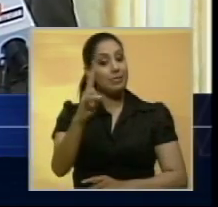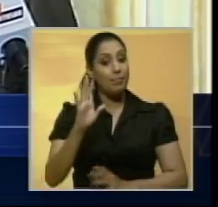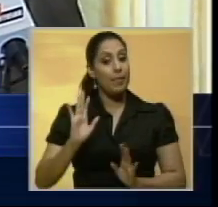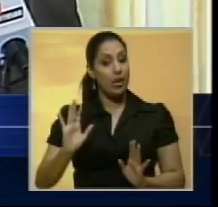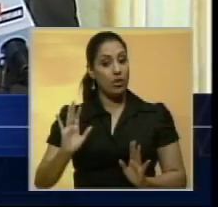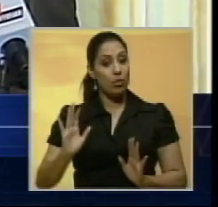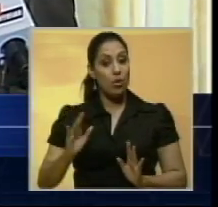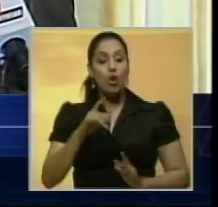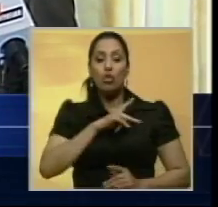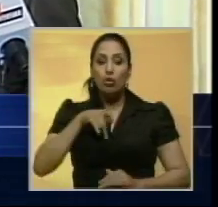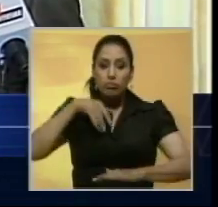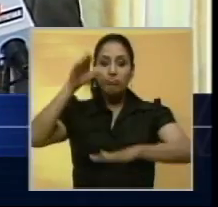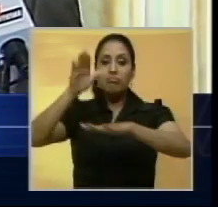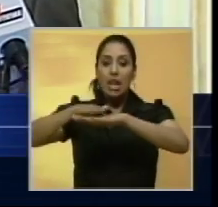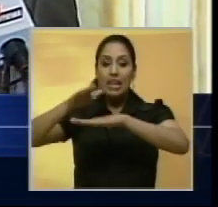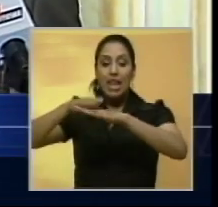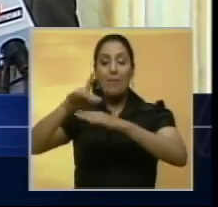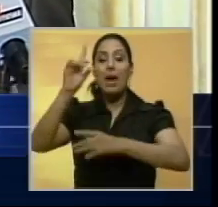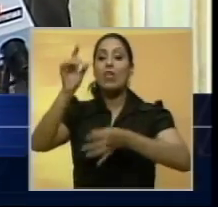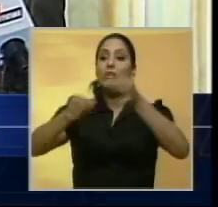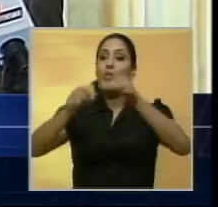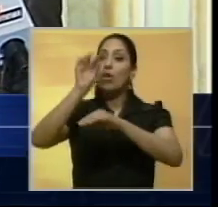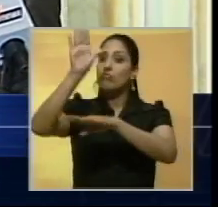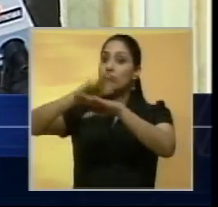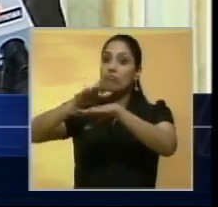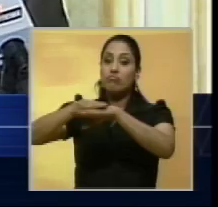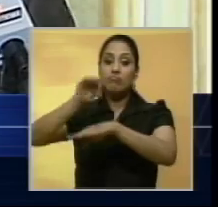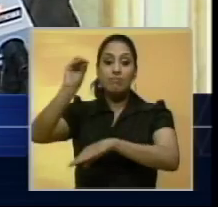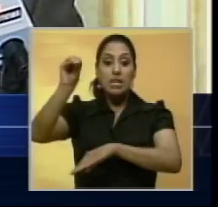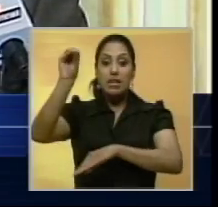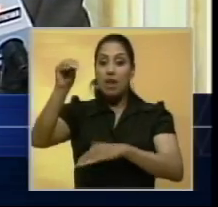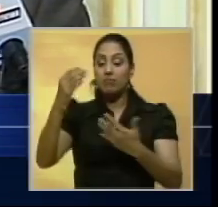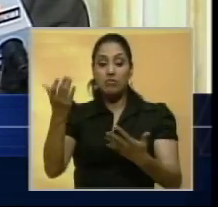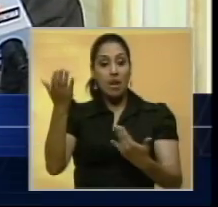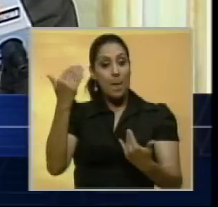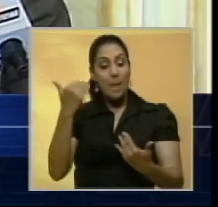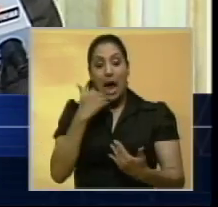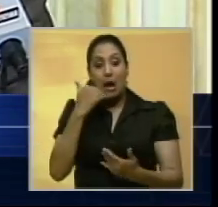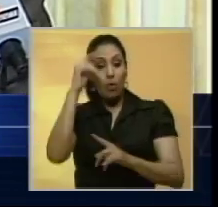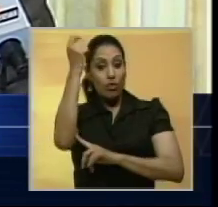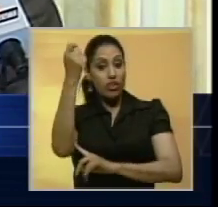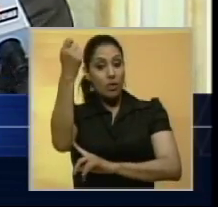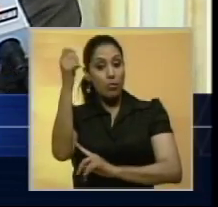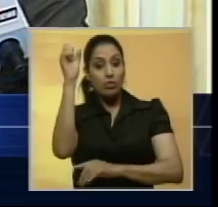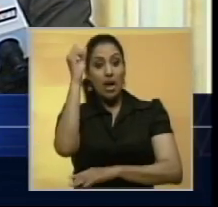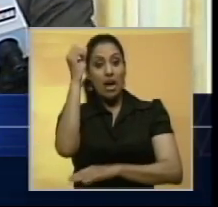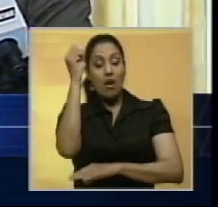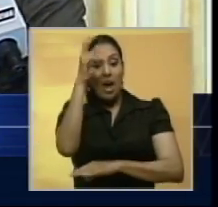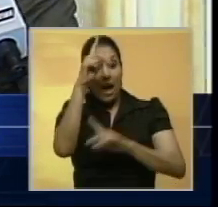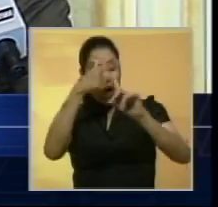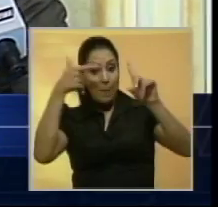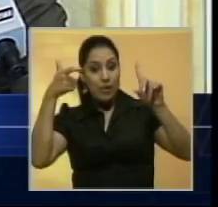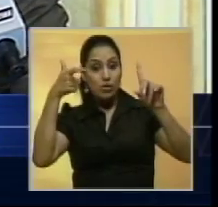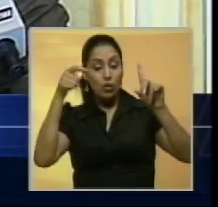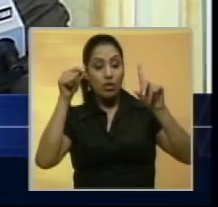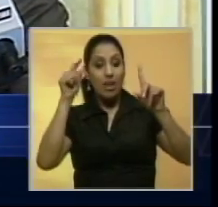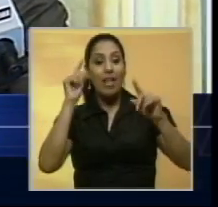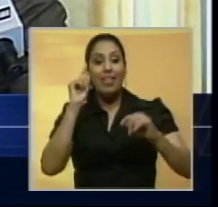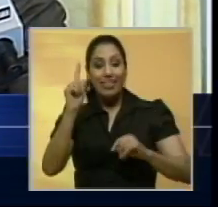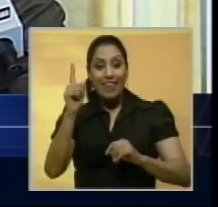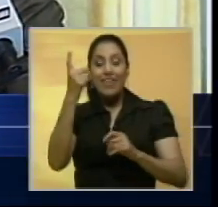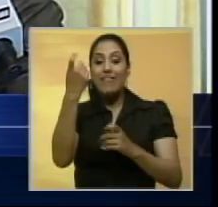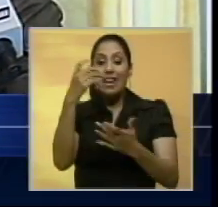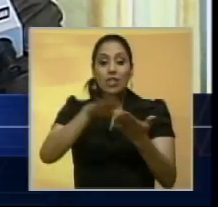Y por eso nuestro llamado al Tribunal Supremo de Justicia para que en el caso de los diputados de Amazonas exista